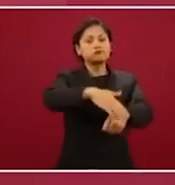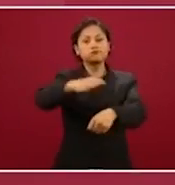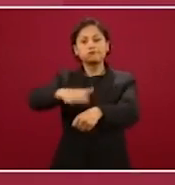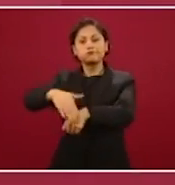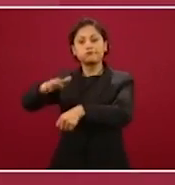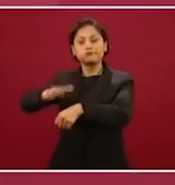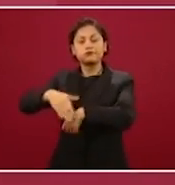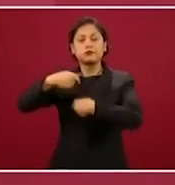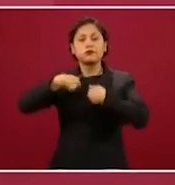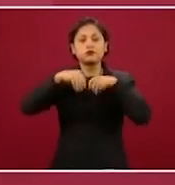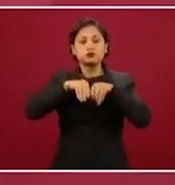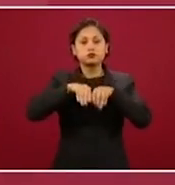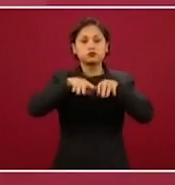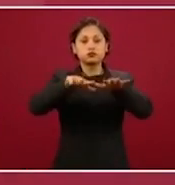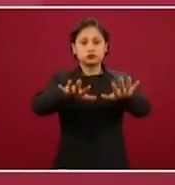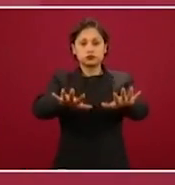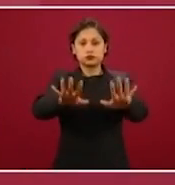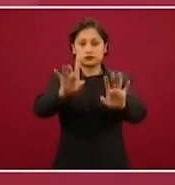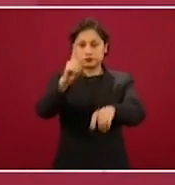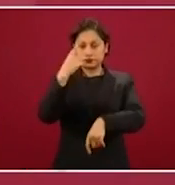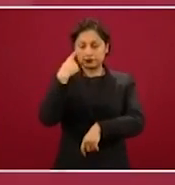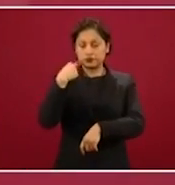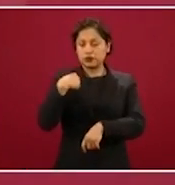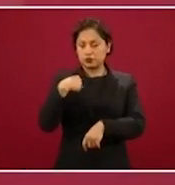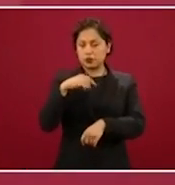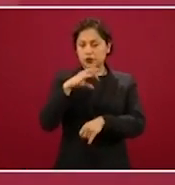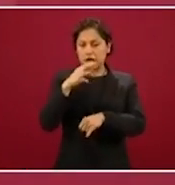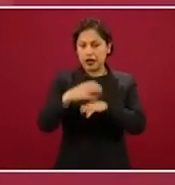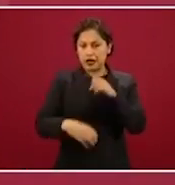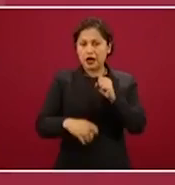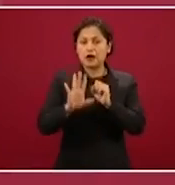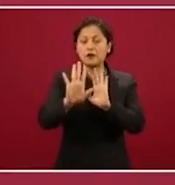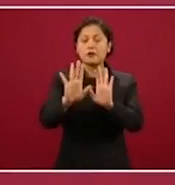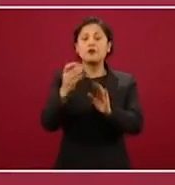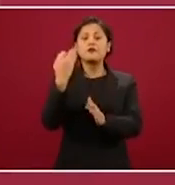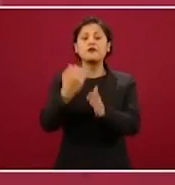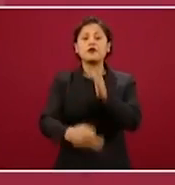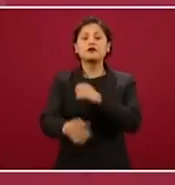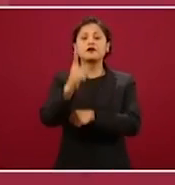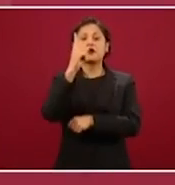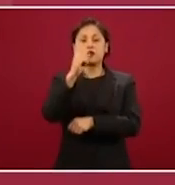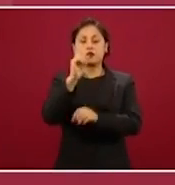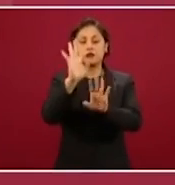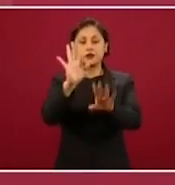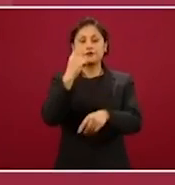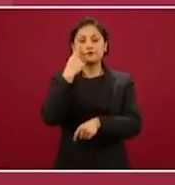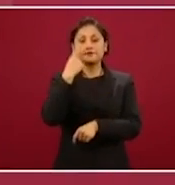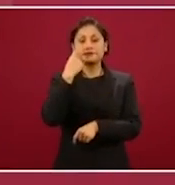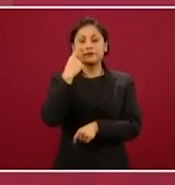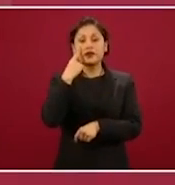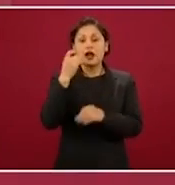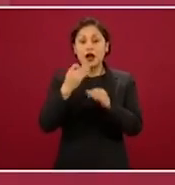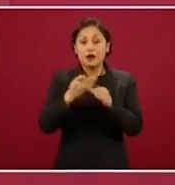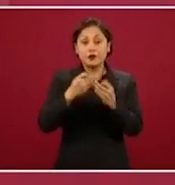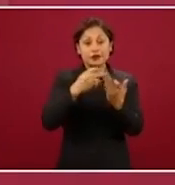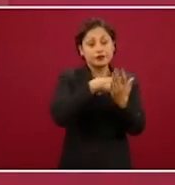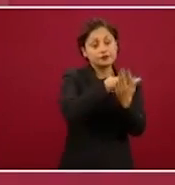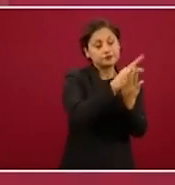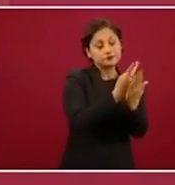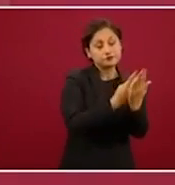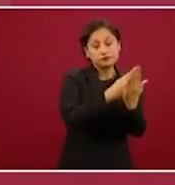sola consideración. Miren, estamos articulando, integrando los programas de